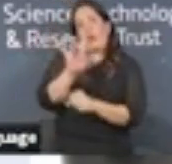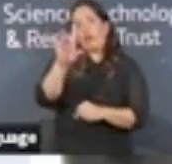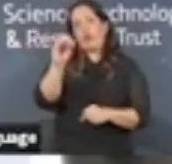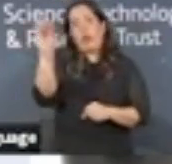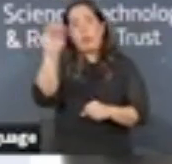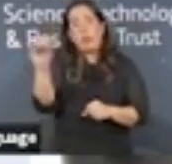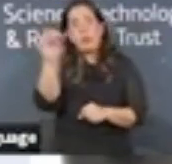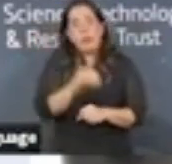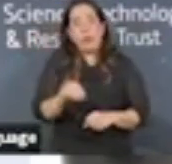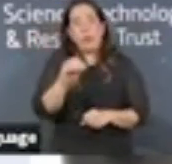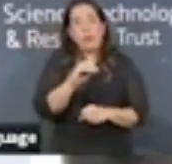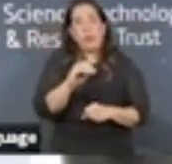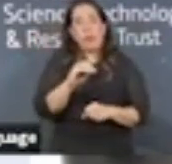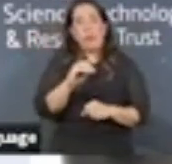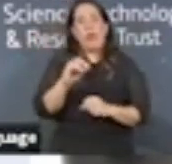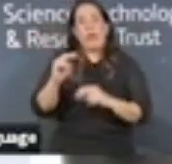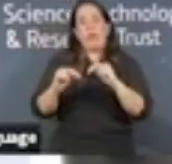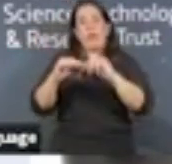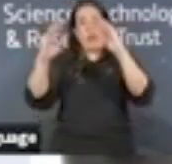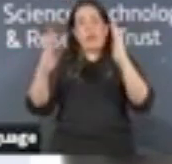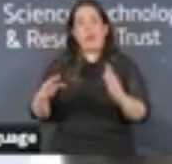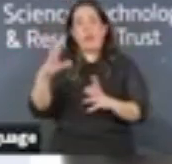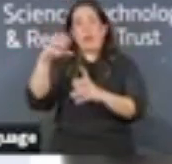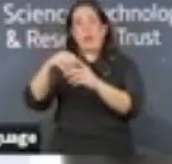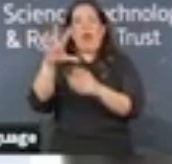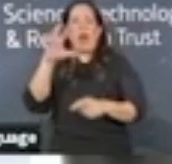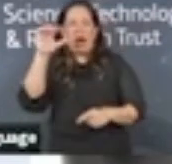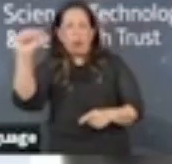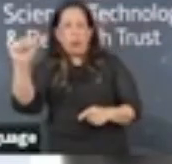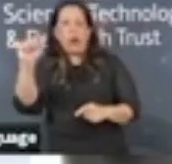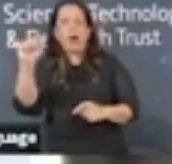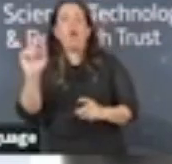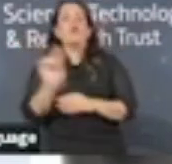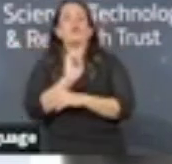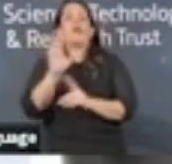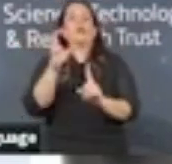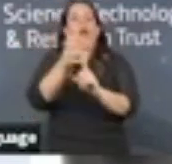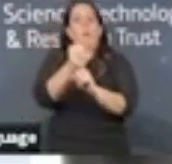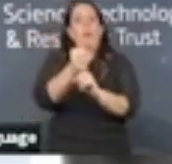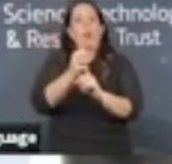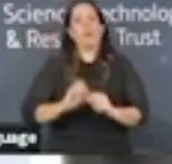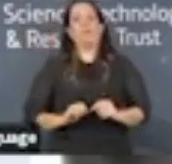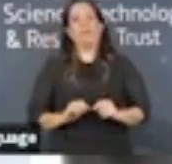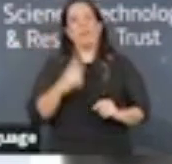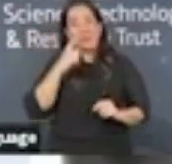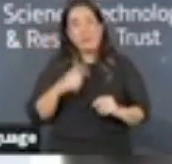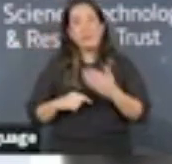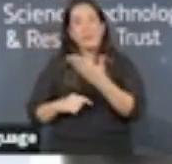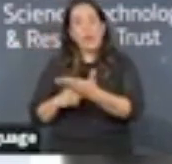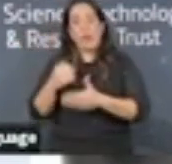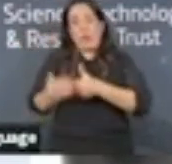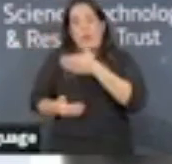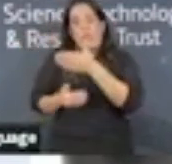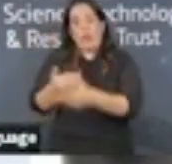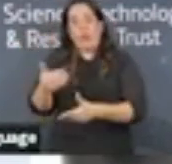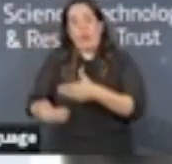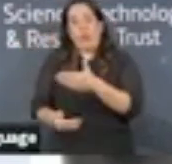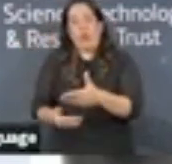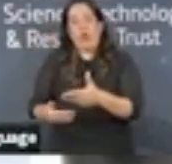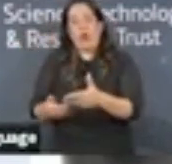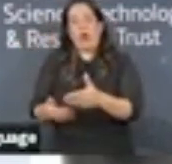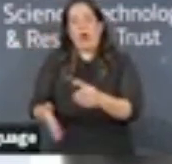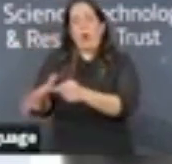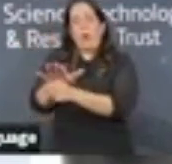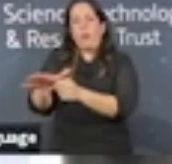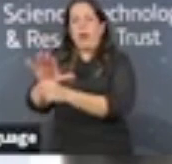80% de las edificaciones en Caguas con trampas agua. Y entonces vemos cómo a medida que aumentó la cobertura con